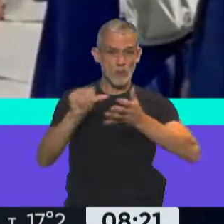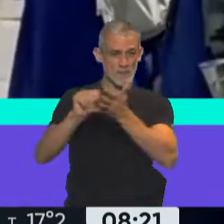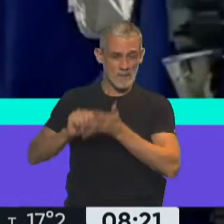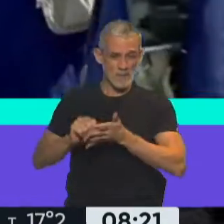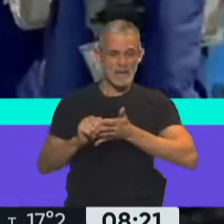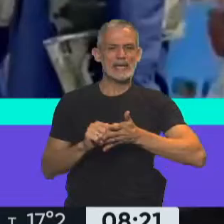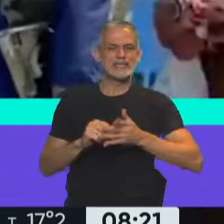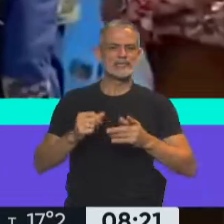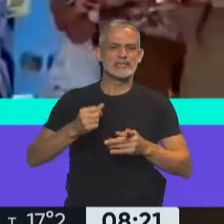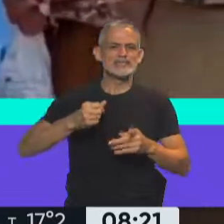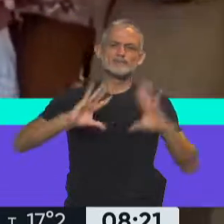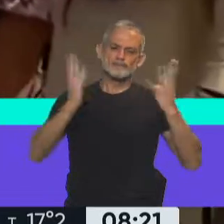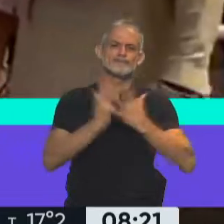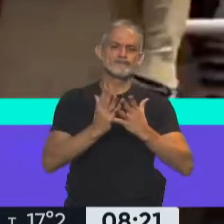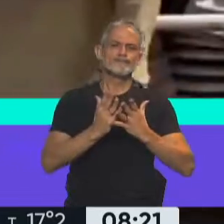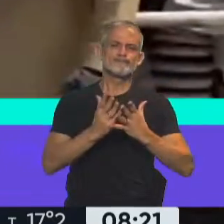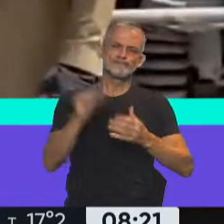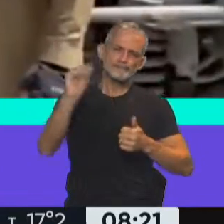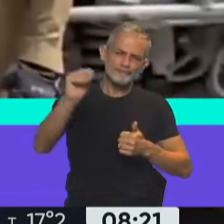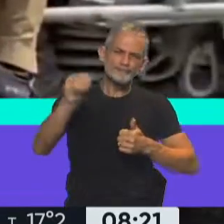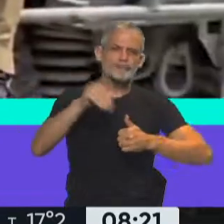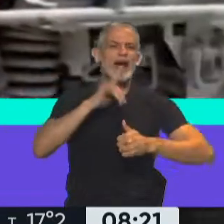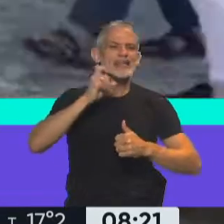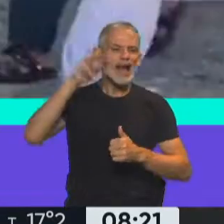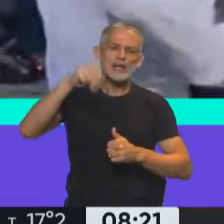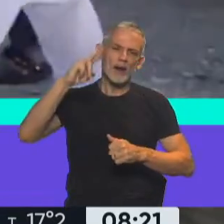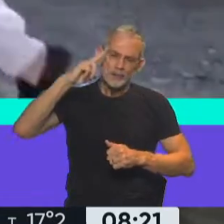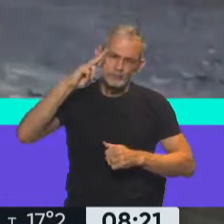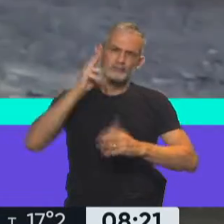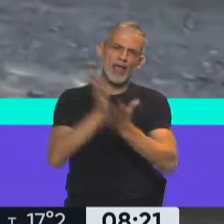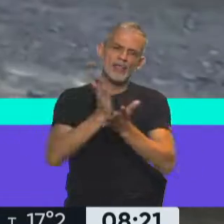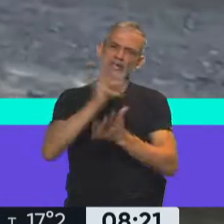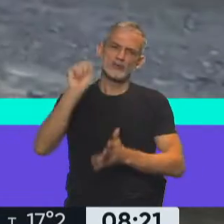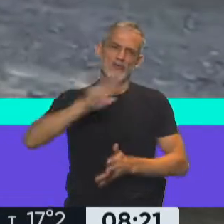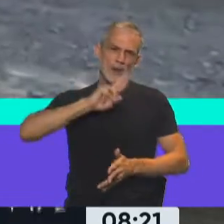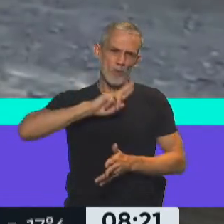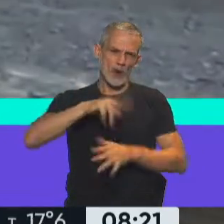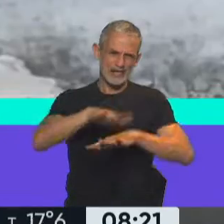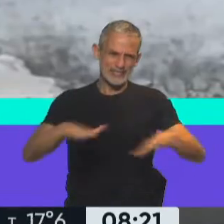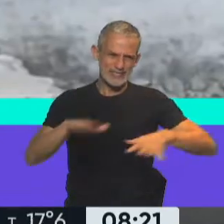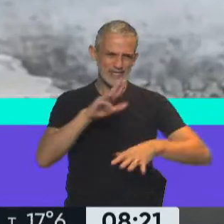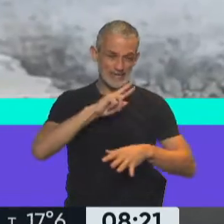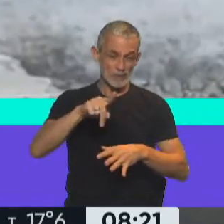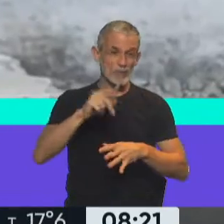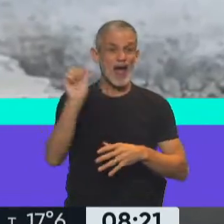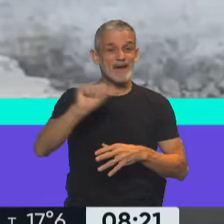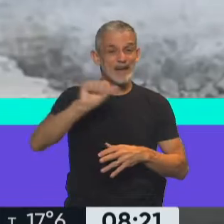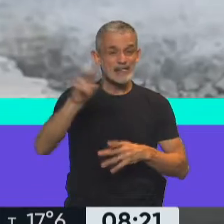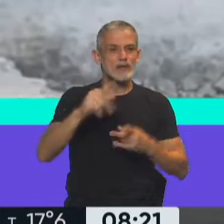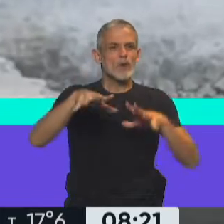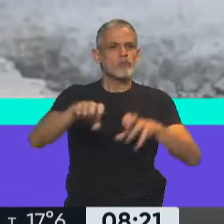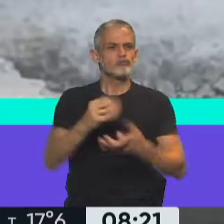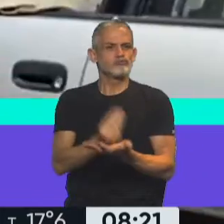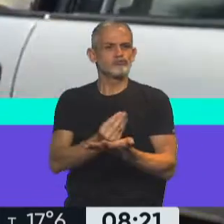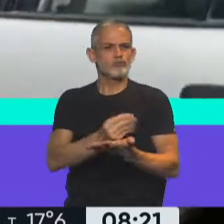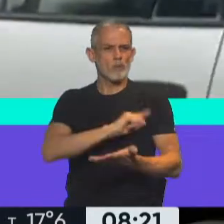un llamamiento en el que instaron a los talibanes a respetar los derechos de las mujeres y niñas en Afganistán tras la toma del